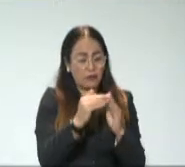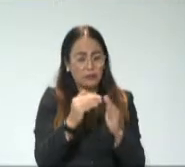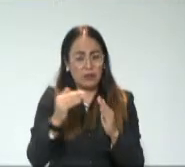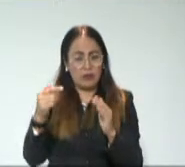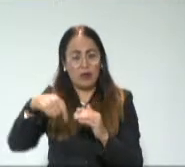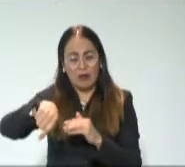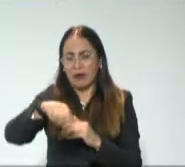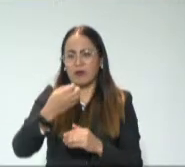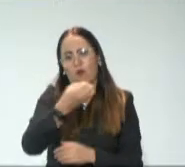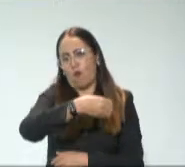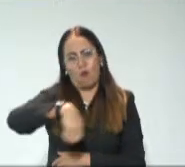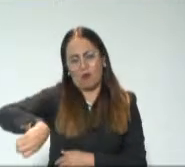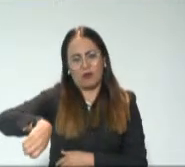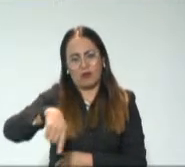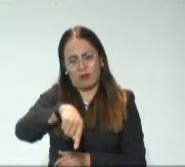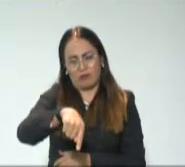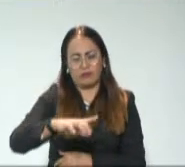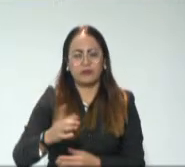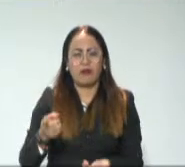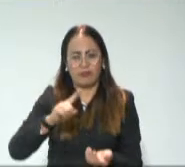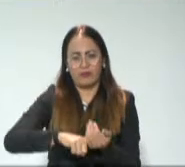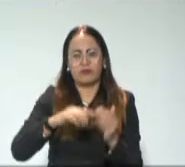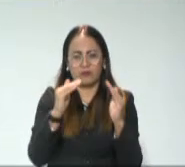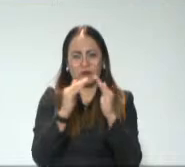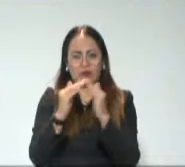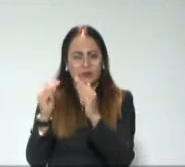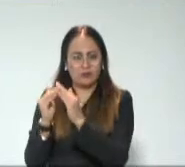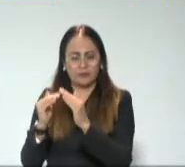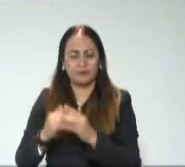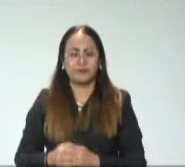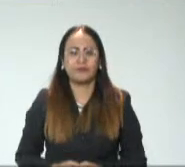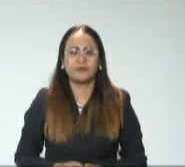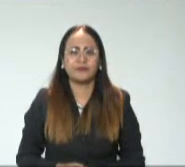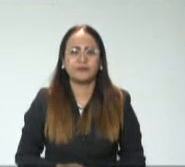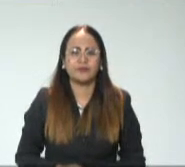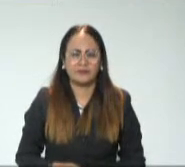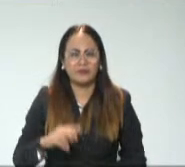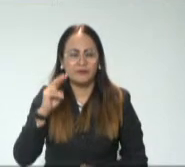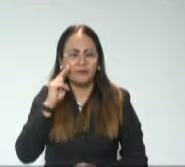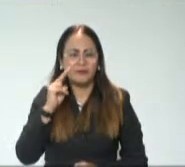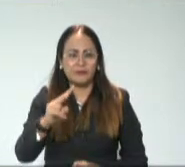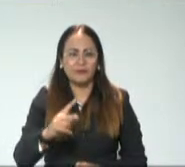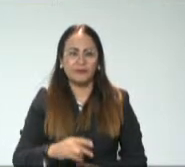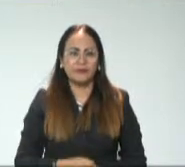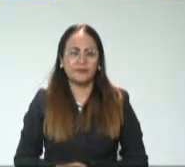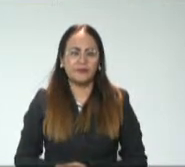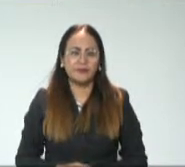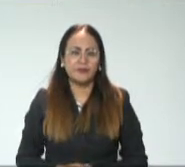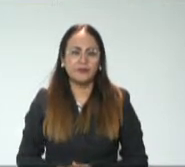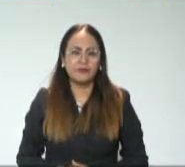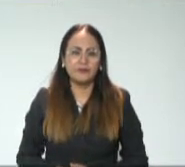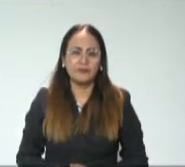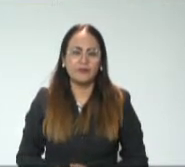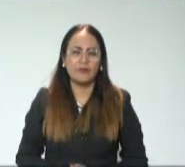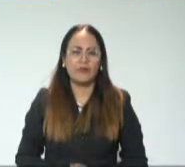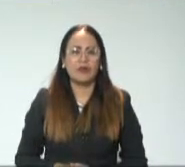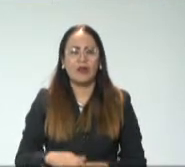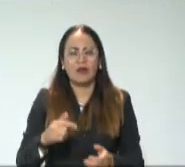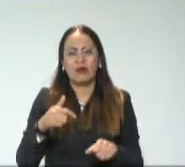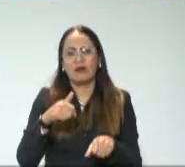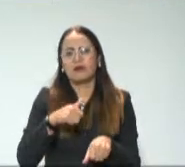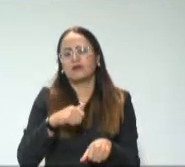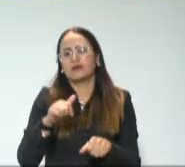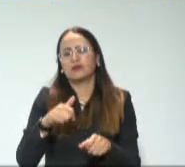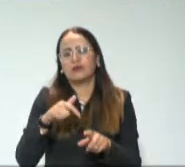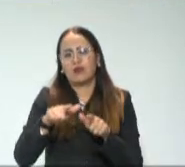en todos los los los hogares eh eh Si vemos el la línea verde por ejemplo